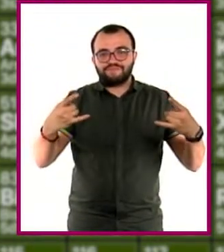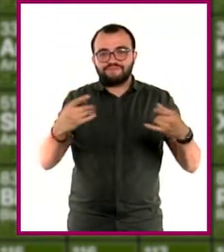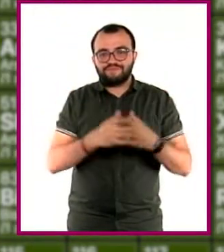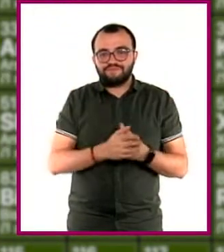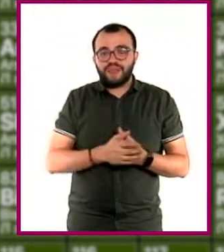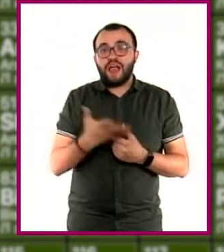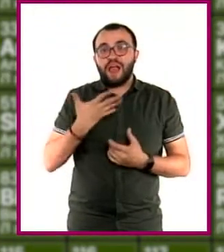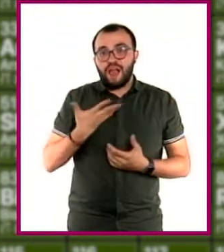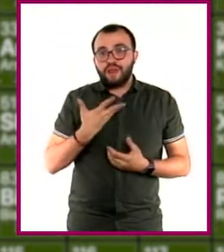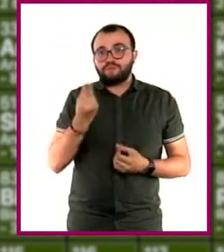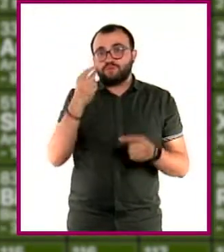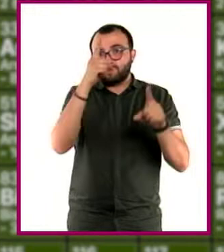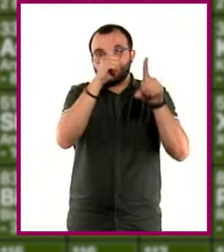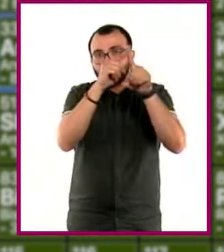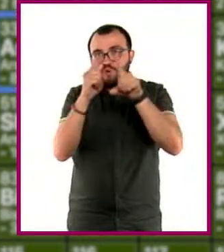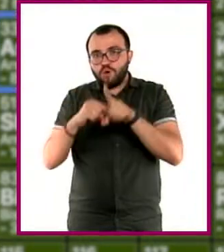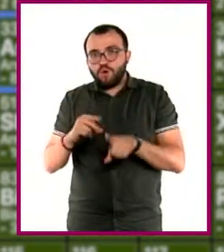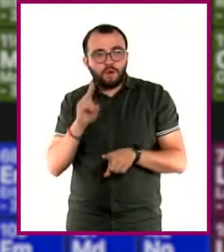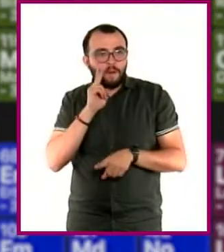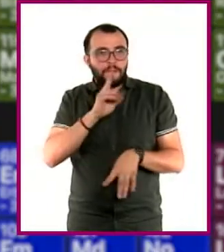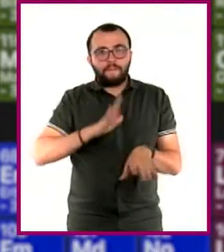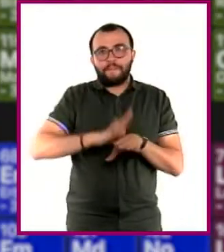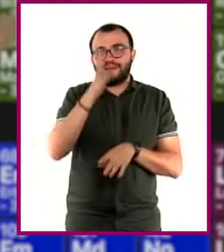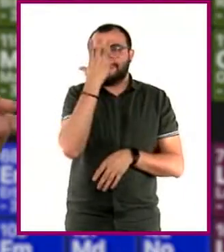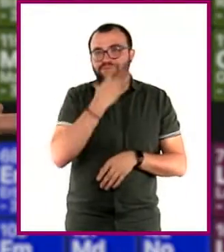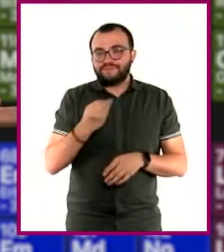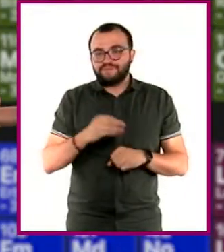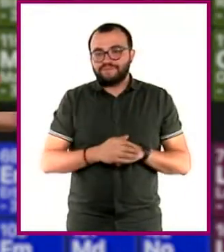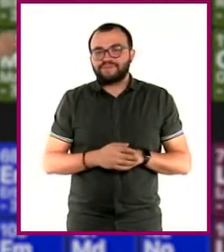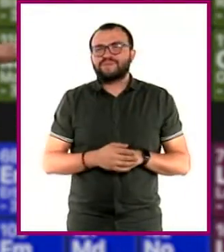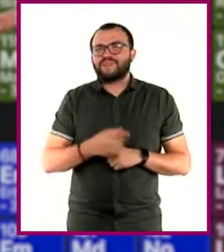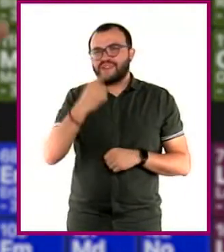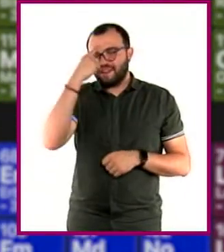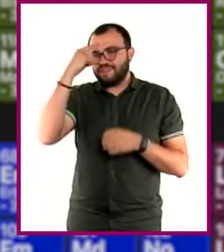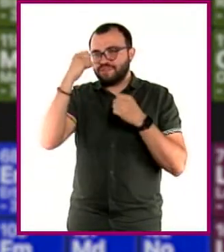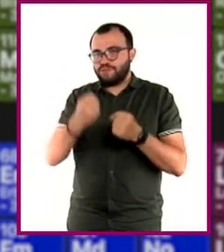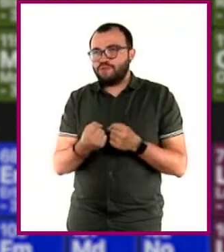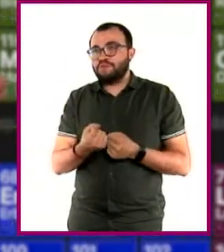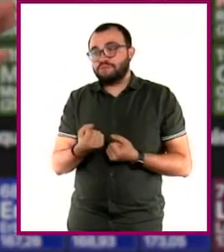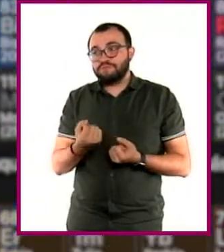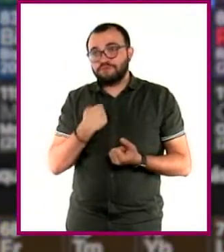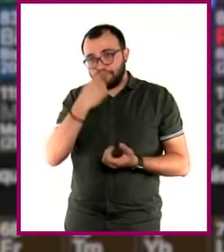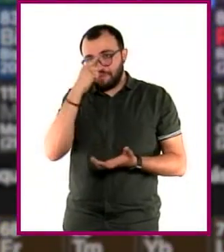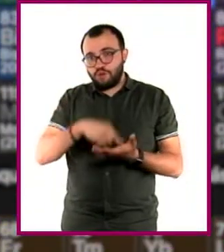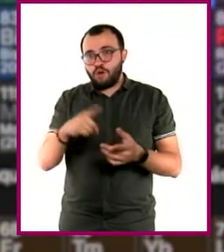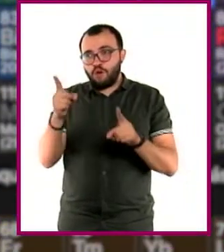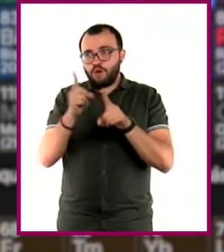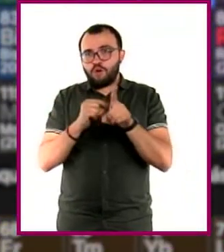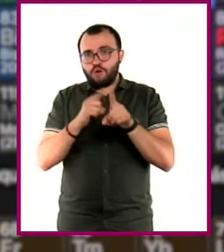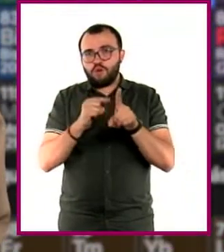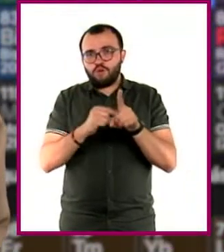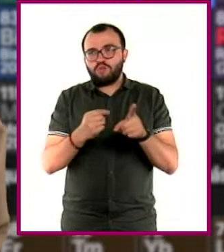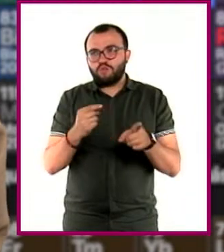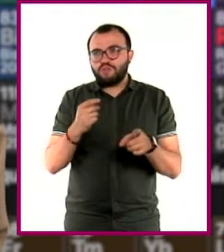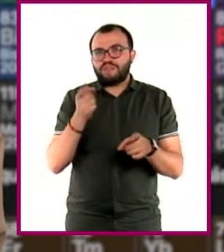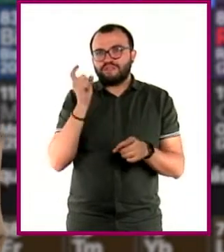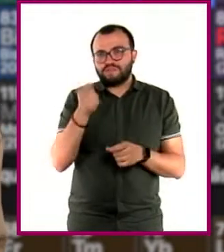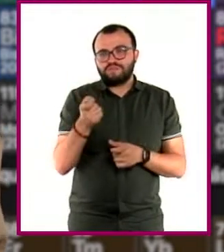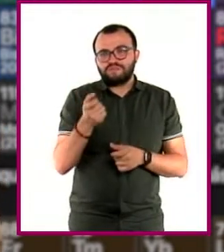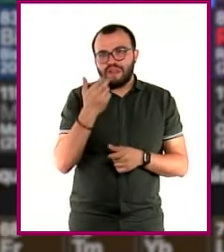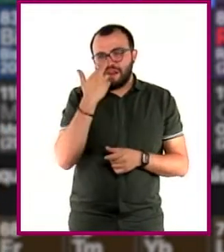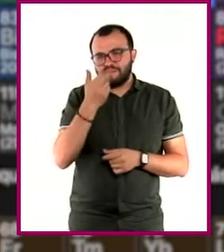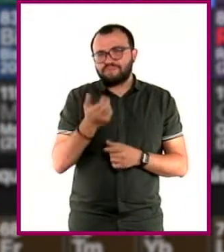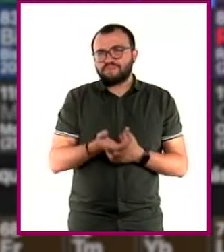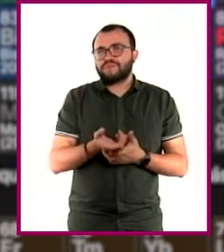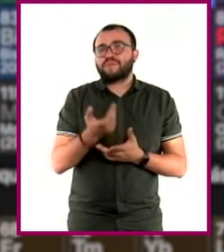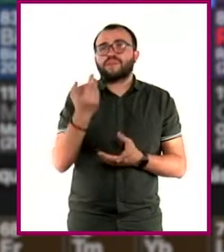tienen colores que las hacen ver más bonitas. Seguramente alguna razón tendrá para tener esos patrones. Pues para no